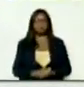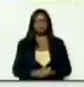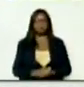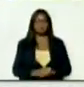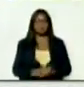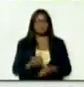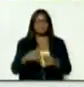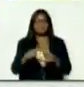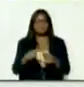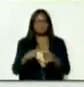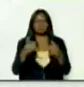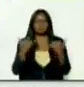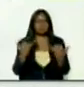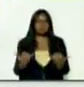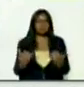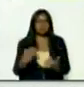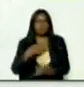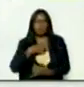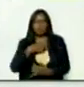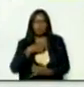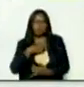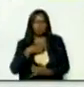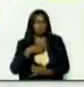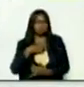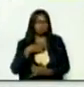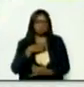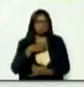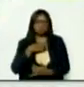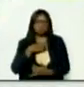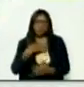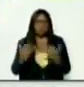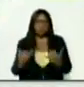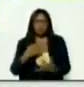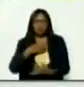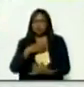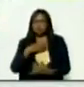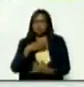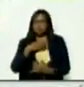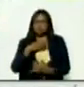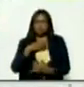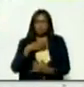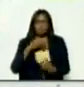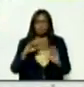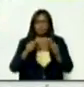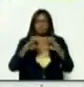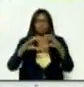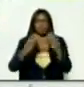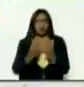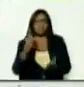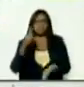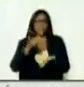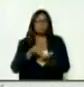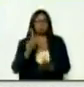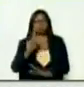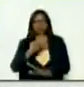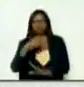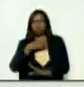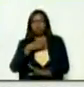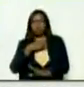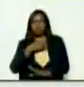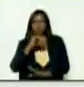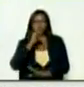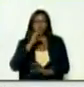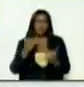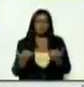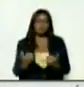pero por ahora no es posible por ahora no vamos a iniciar clases presenciales así lo